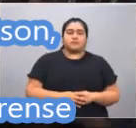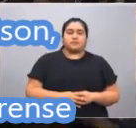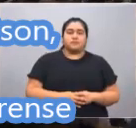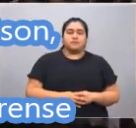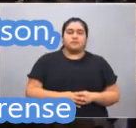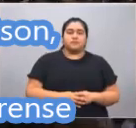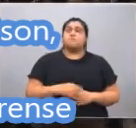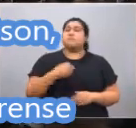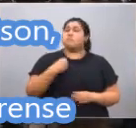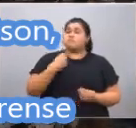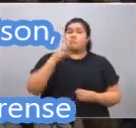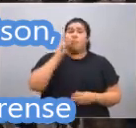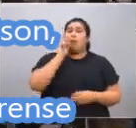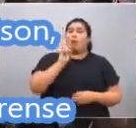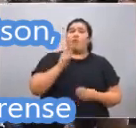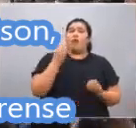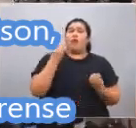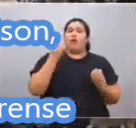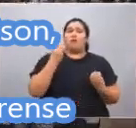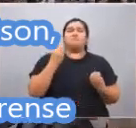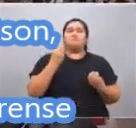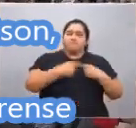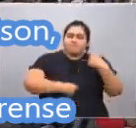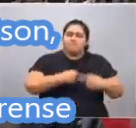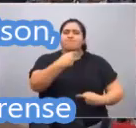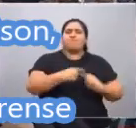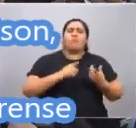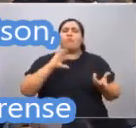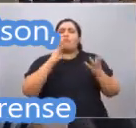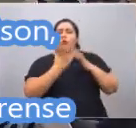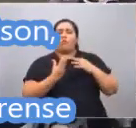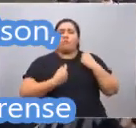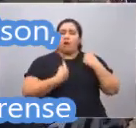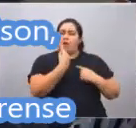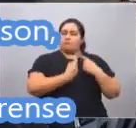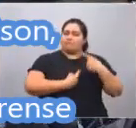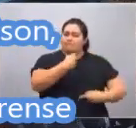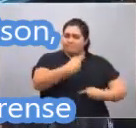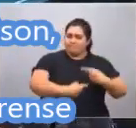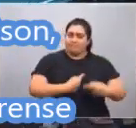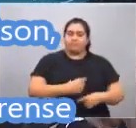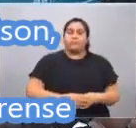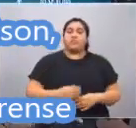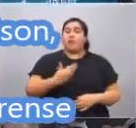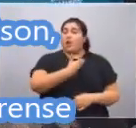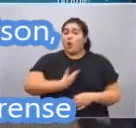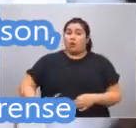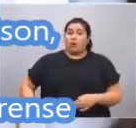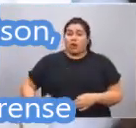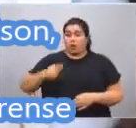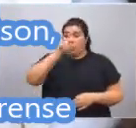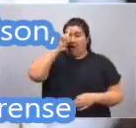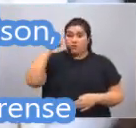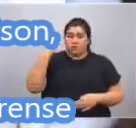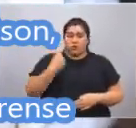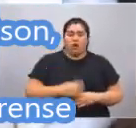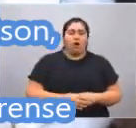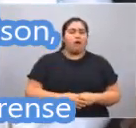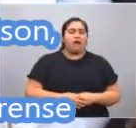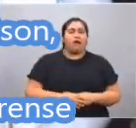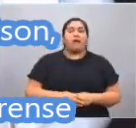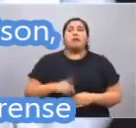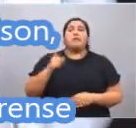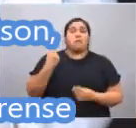de qué manera la continuamos. El gobierno nacional dejó que